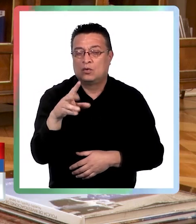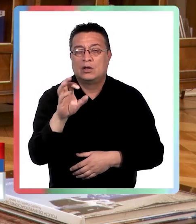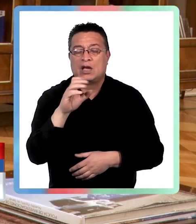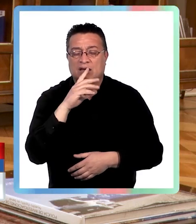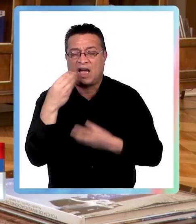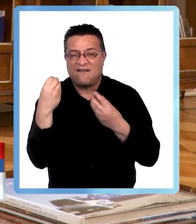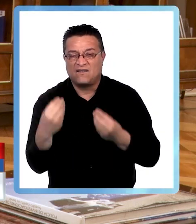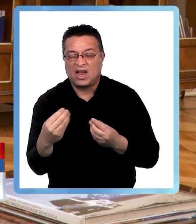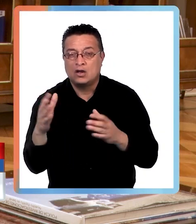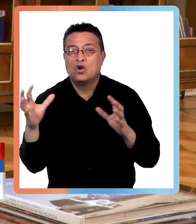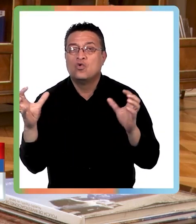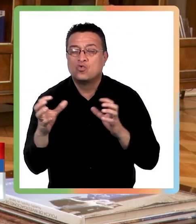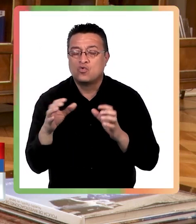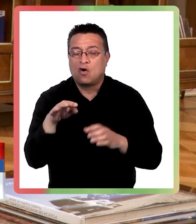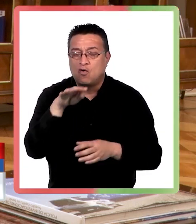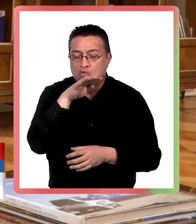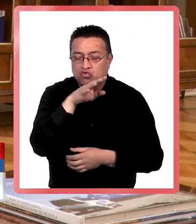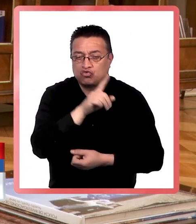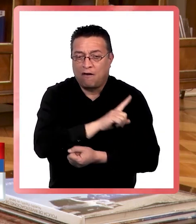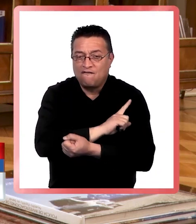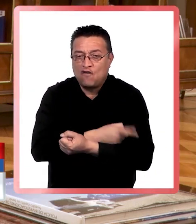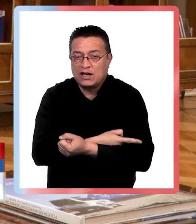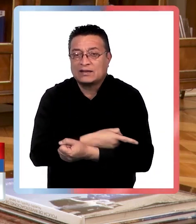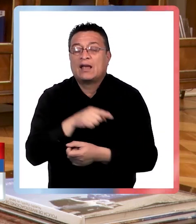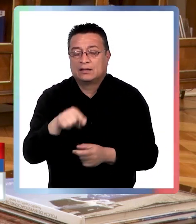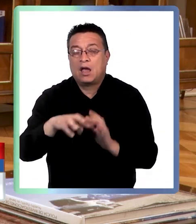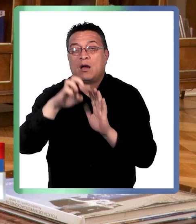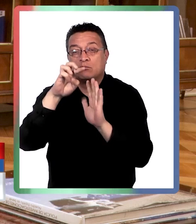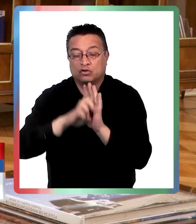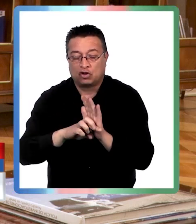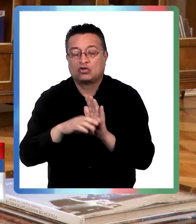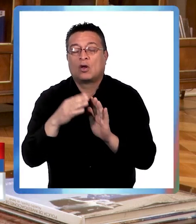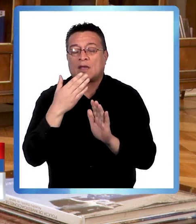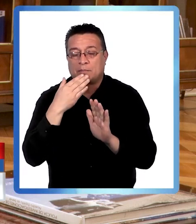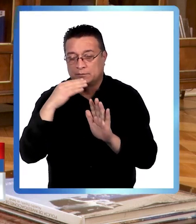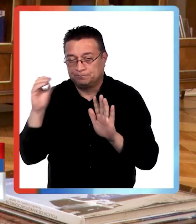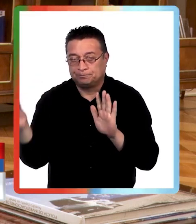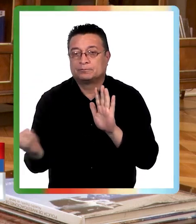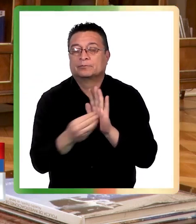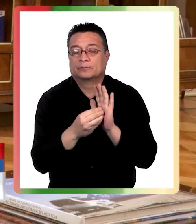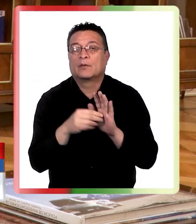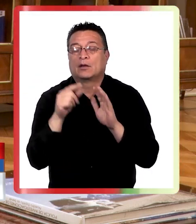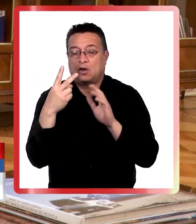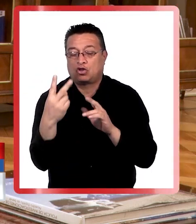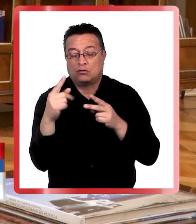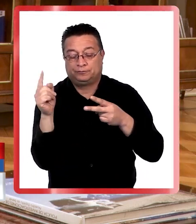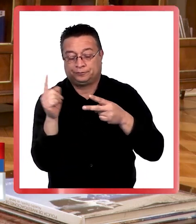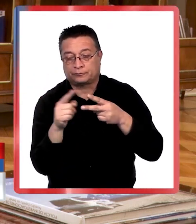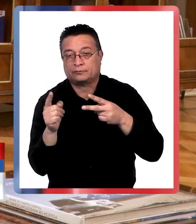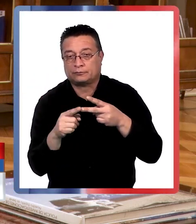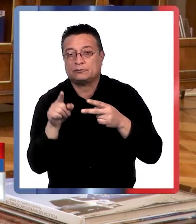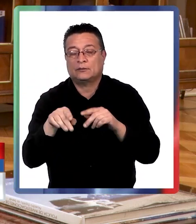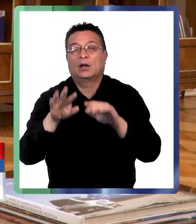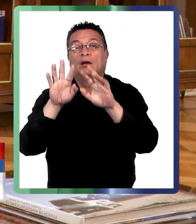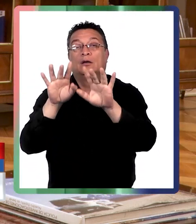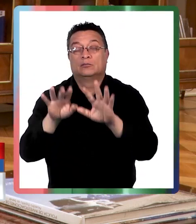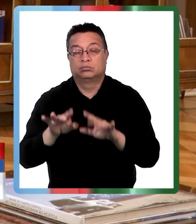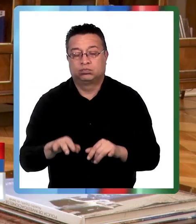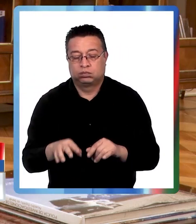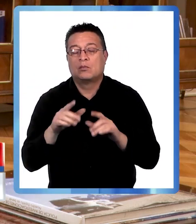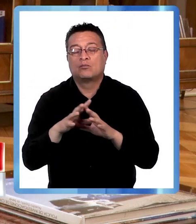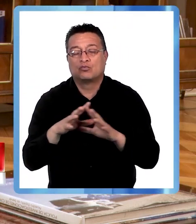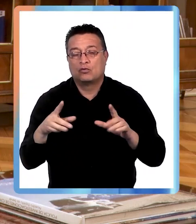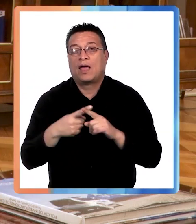correctamente en el uso de la fuerza, y en este proyecto también se puso una presunción, esas 2 presunciones están redactadas de